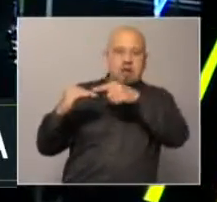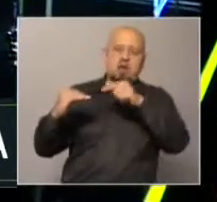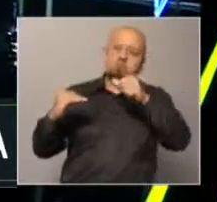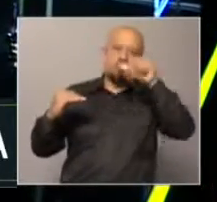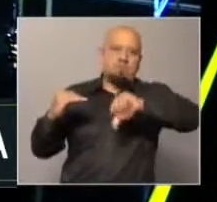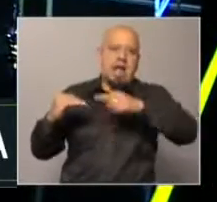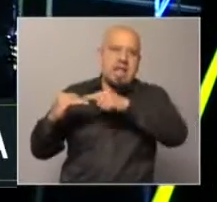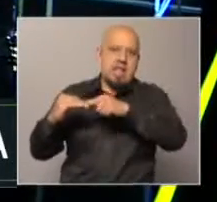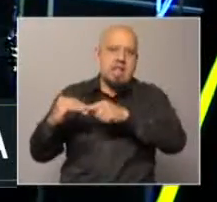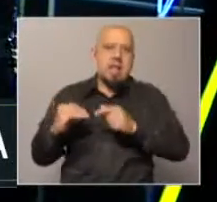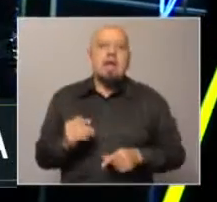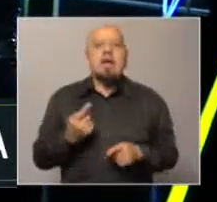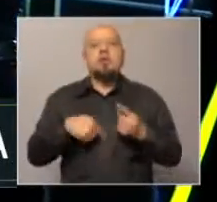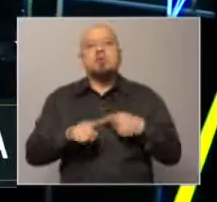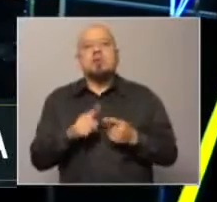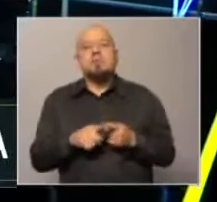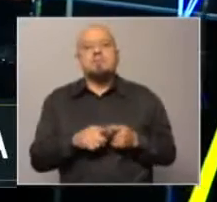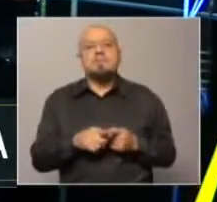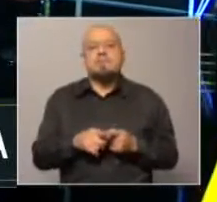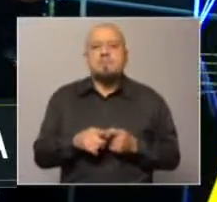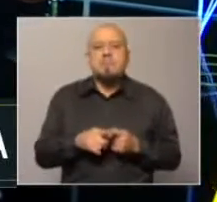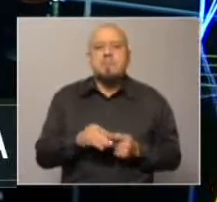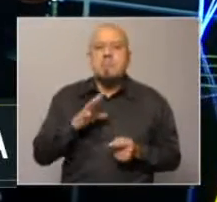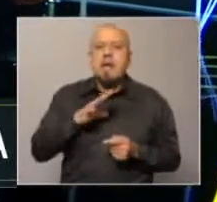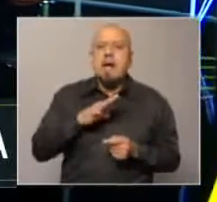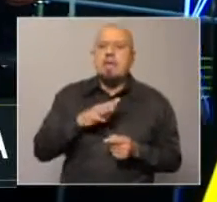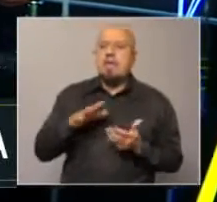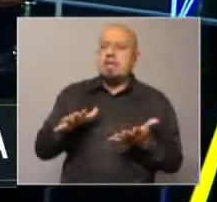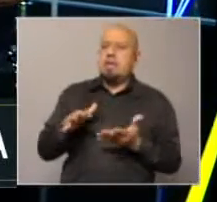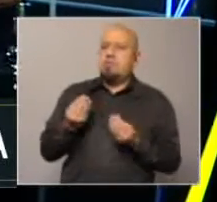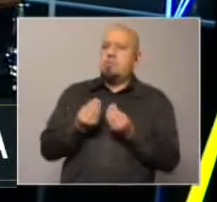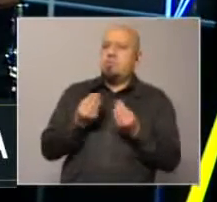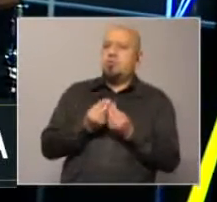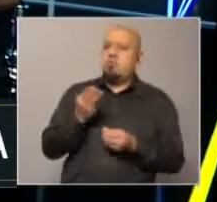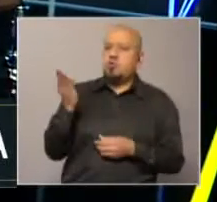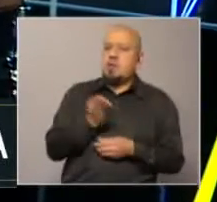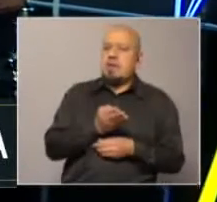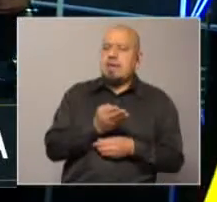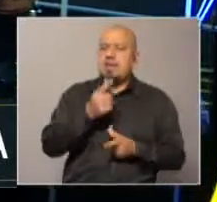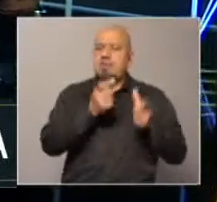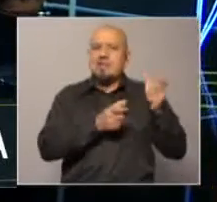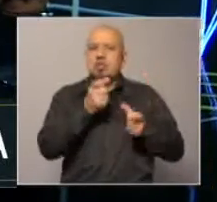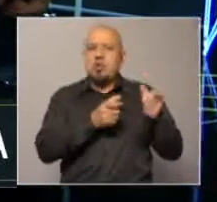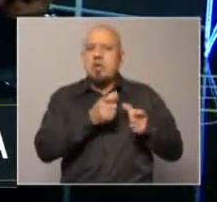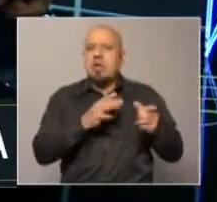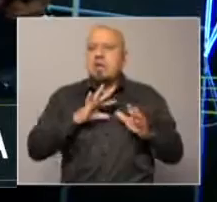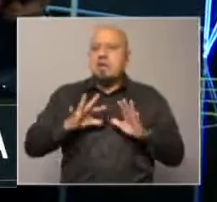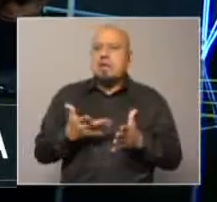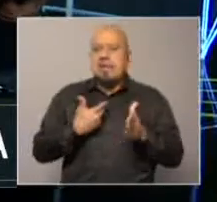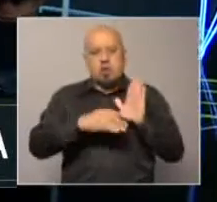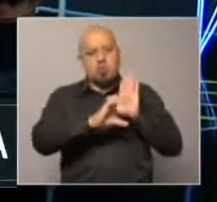relacionado con esto, en realidad hay un amplio sector de la población chilena que entiende que la Constitución